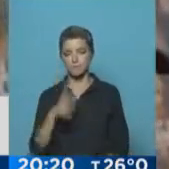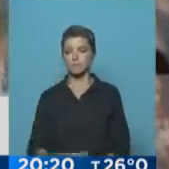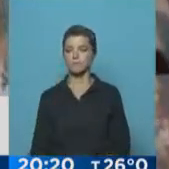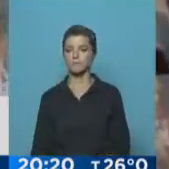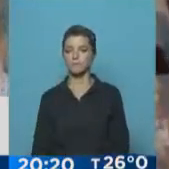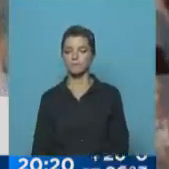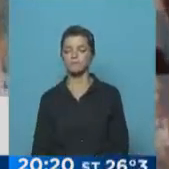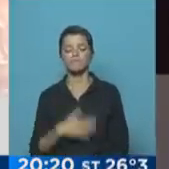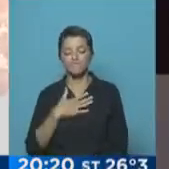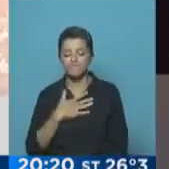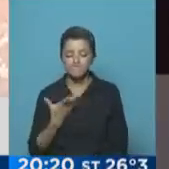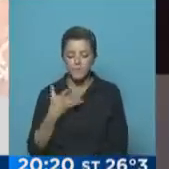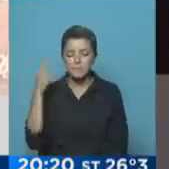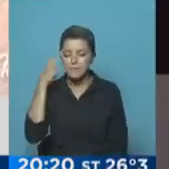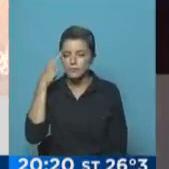¿por qué